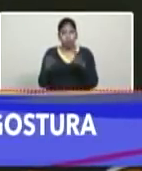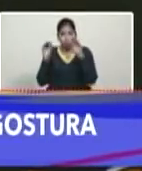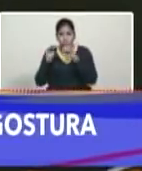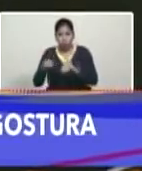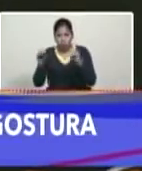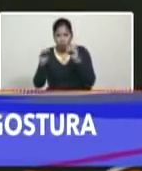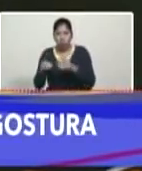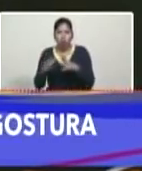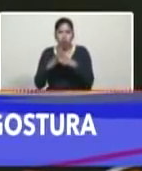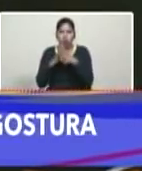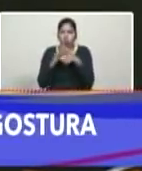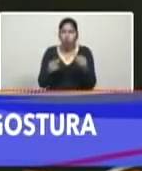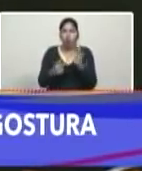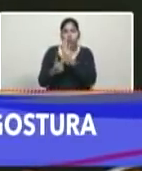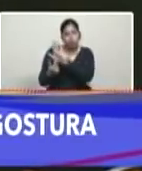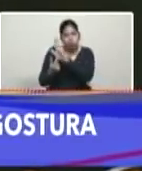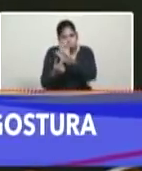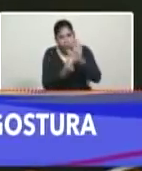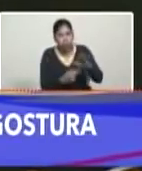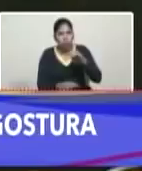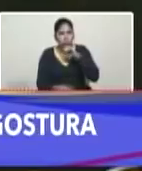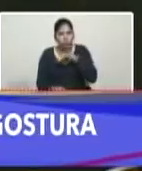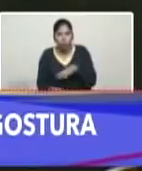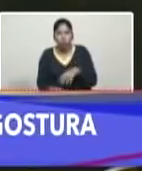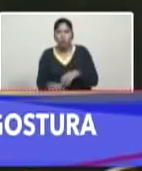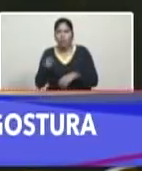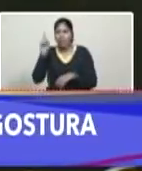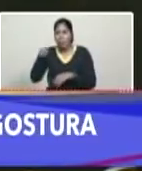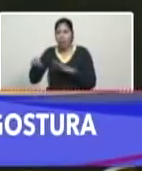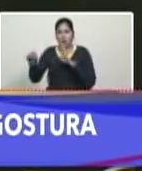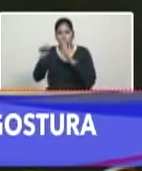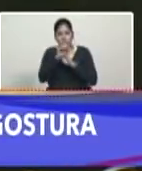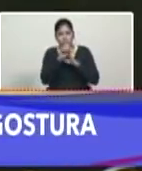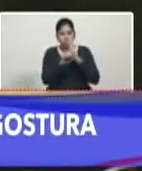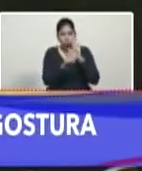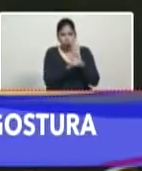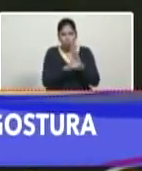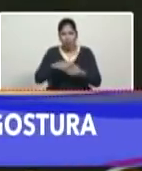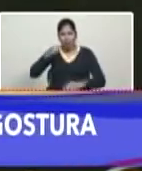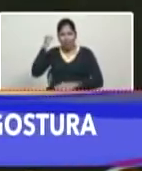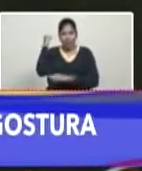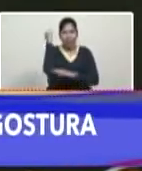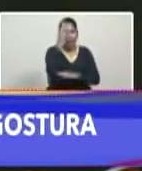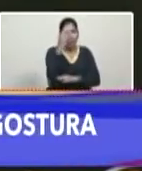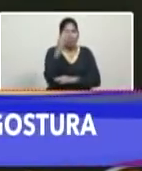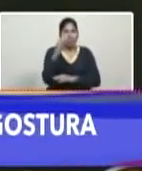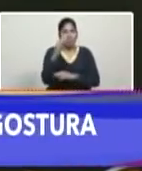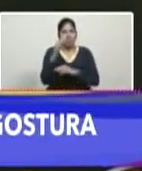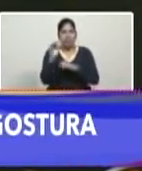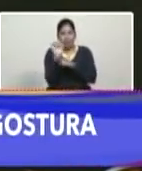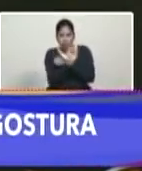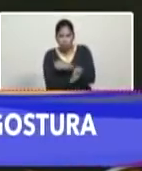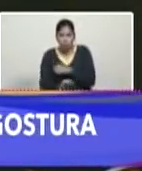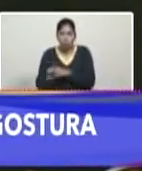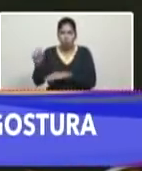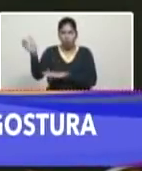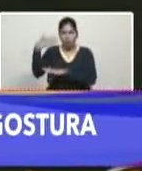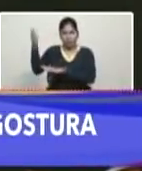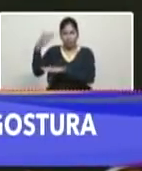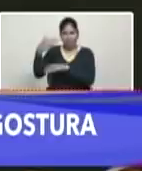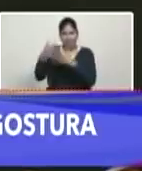estar. Reivindicó los símbolos de la patria, la lanza, el escudo, la bandera, el